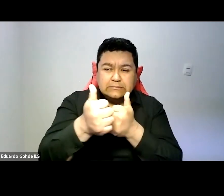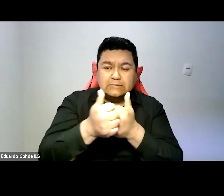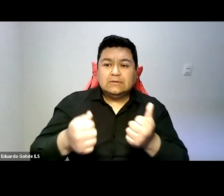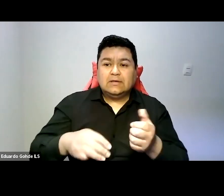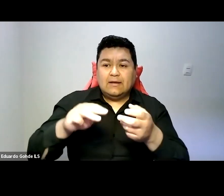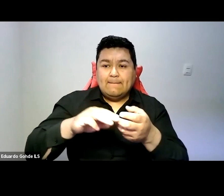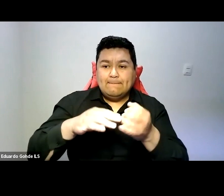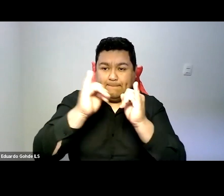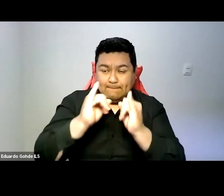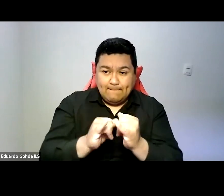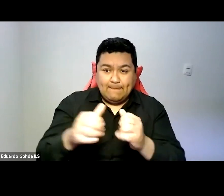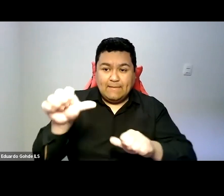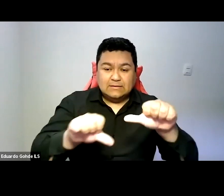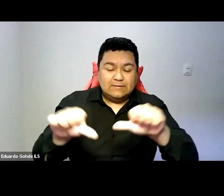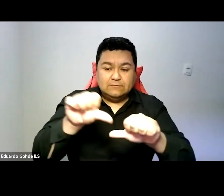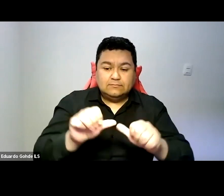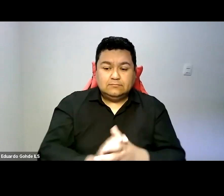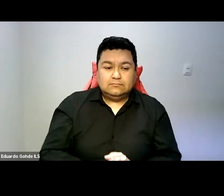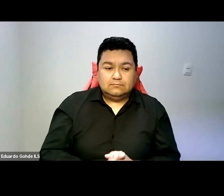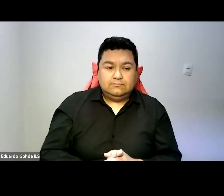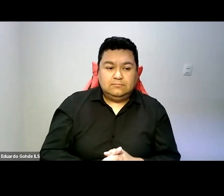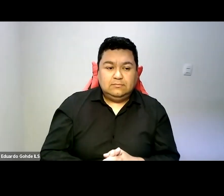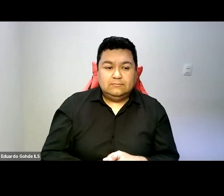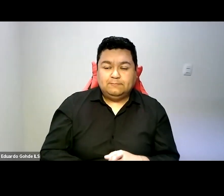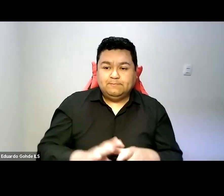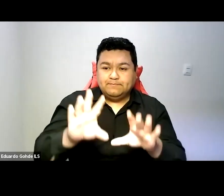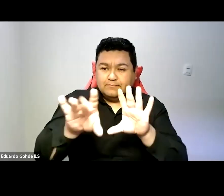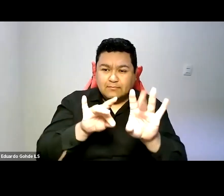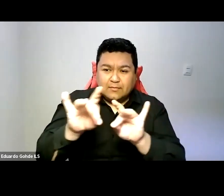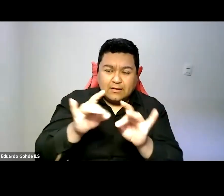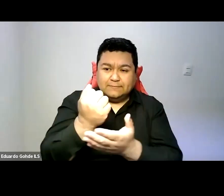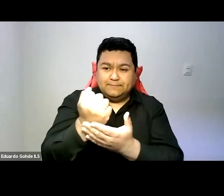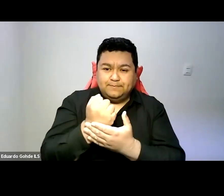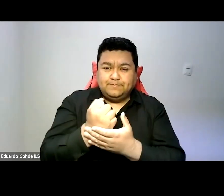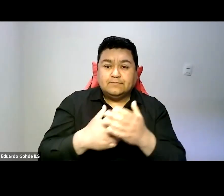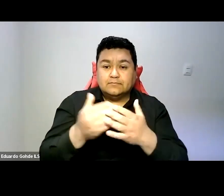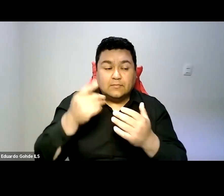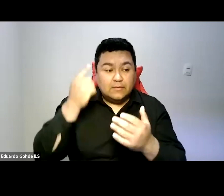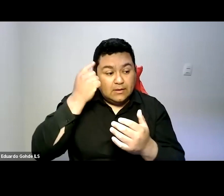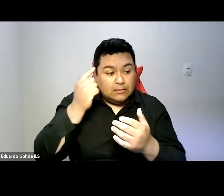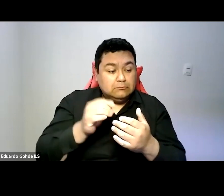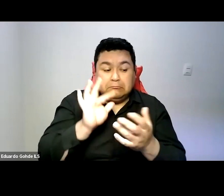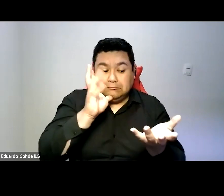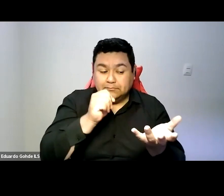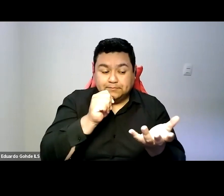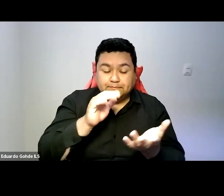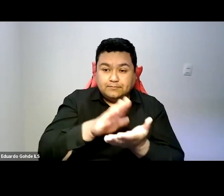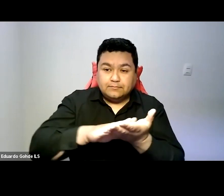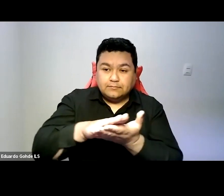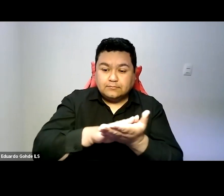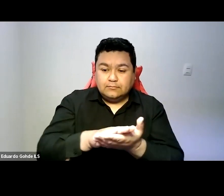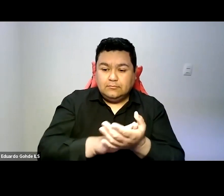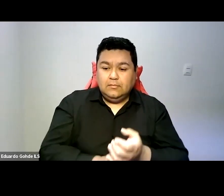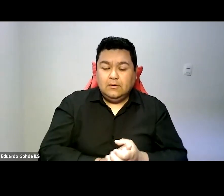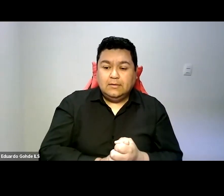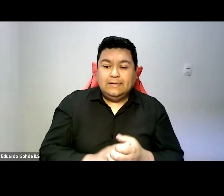de encontrar recursos allí donde pensábamos que no existían. Por ejemplo, con aquellas cosas, con aquellos elementos con los